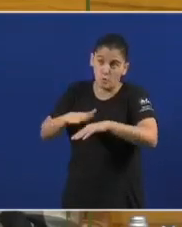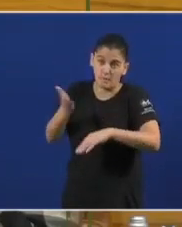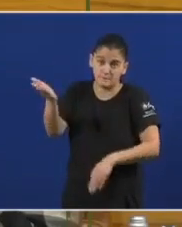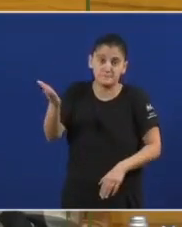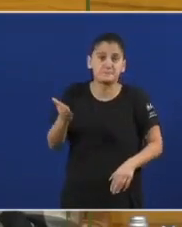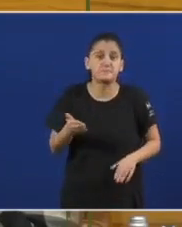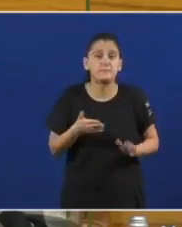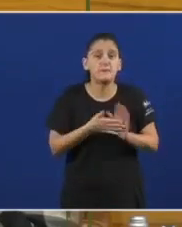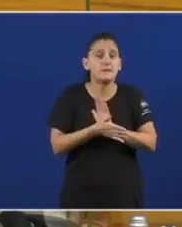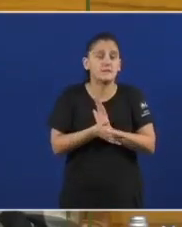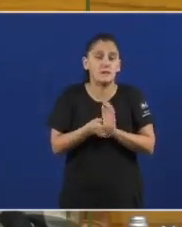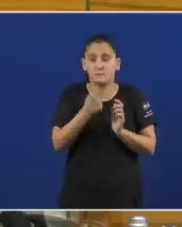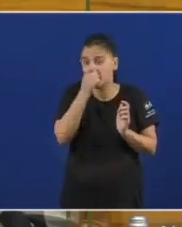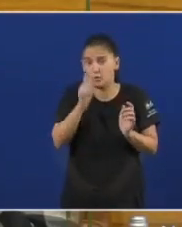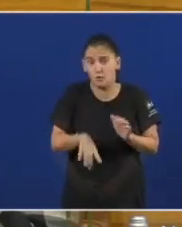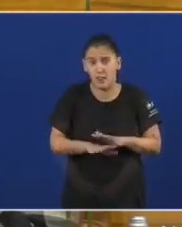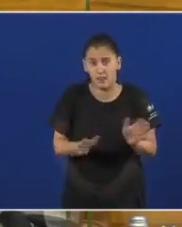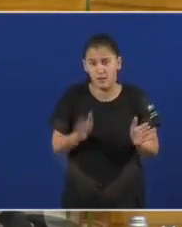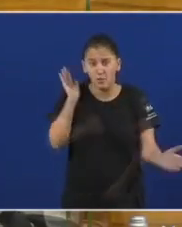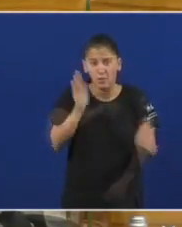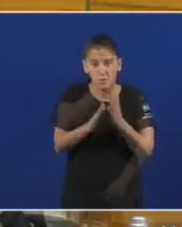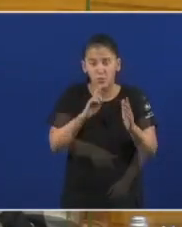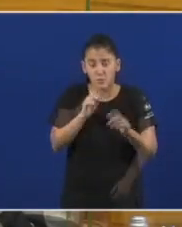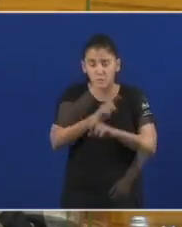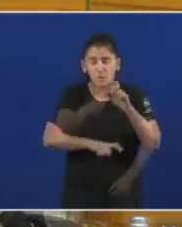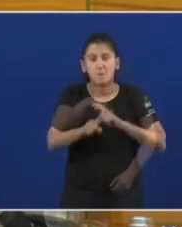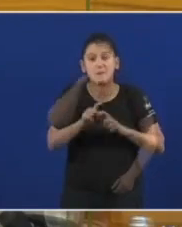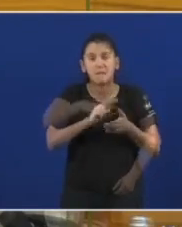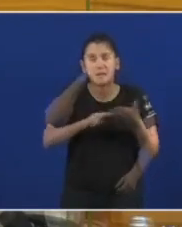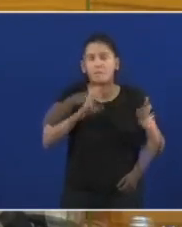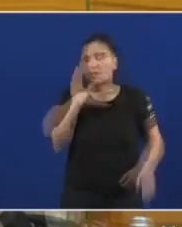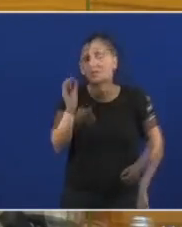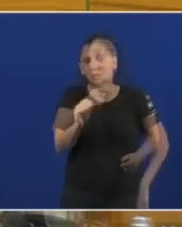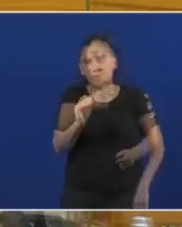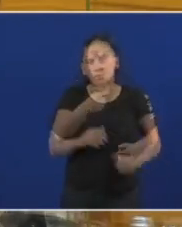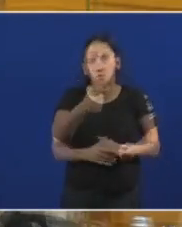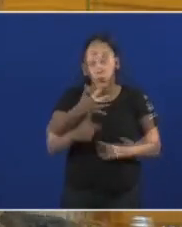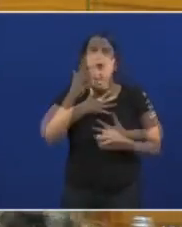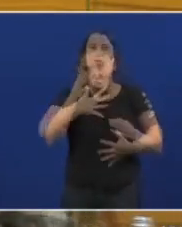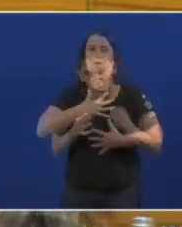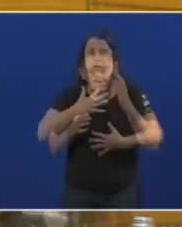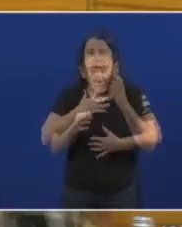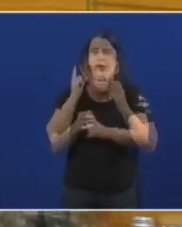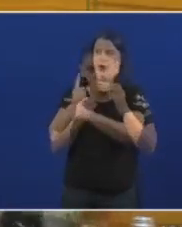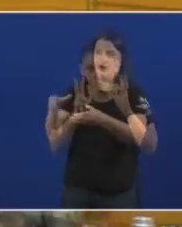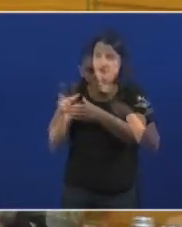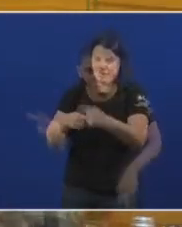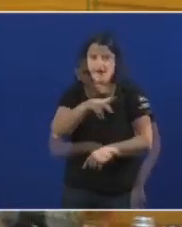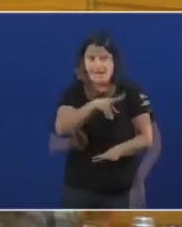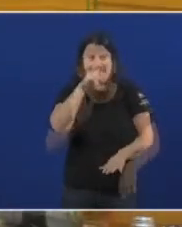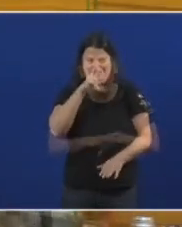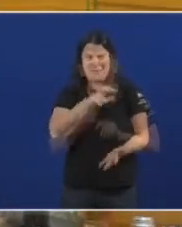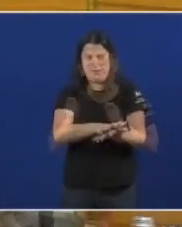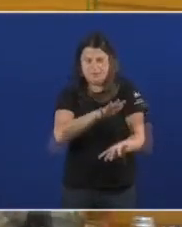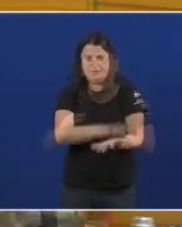maneira inútil de enfrentar os problemas que ten Galiza. E por iso lle pregunto se cree que está vostede sendo útil para solucionar os problemas